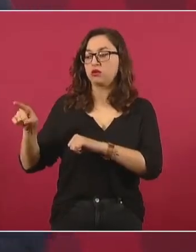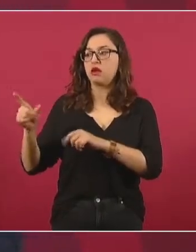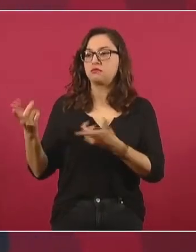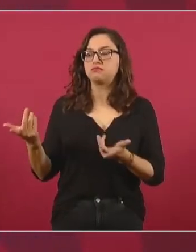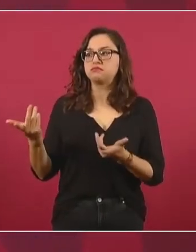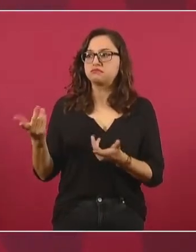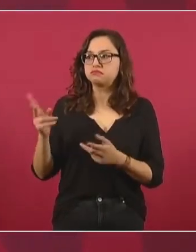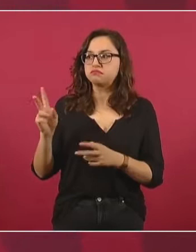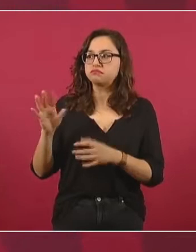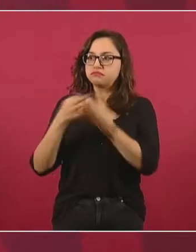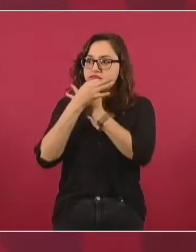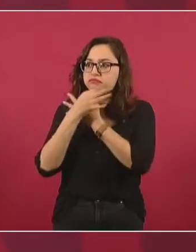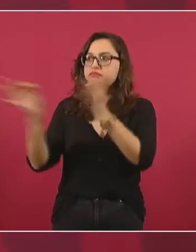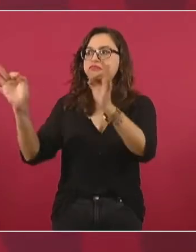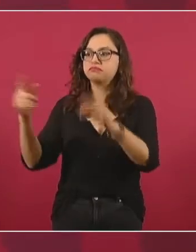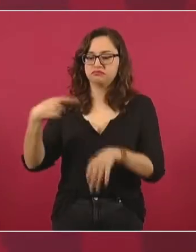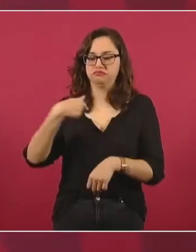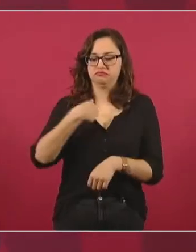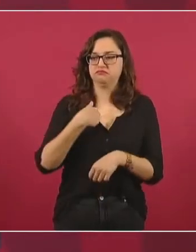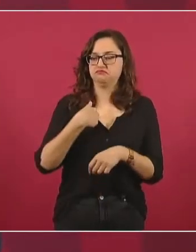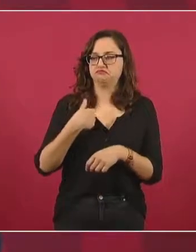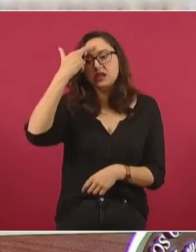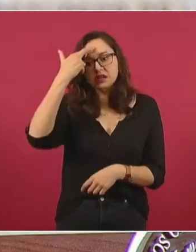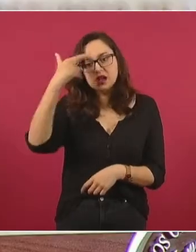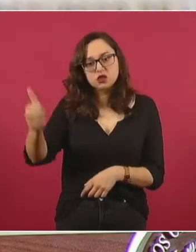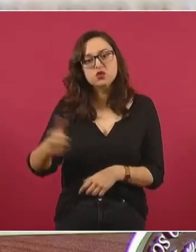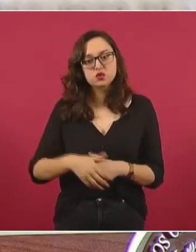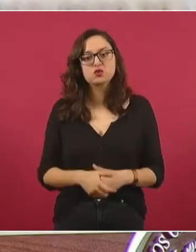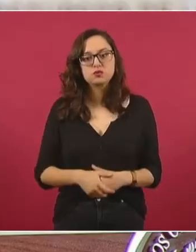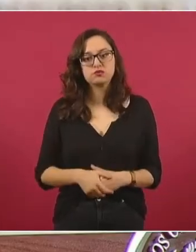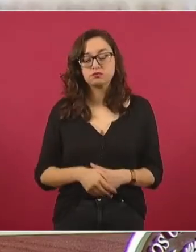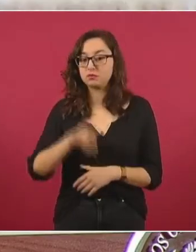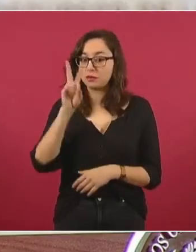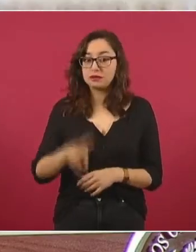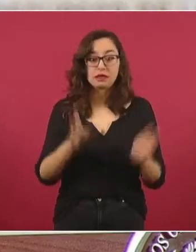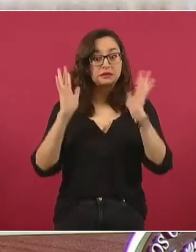parar la confrontación bélica, hay que